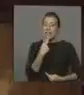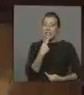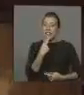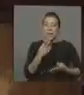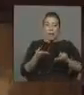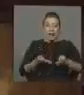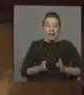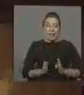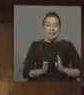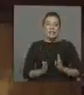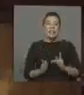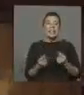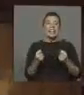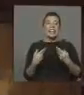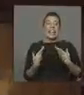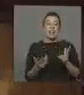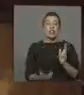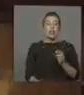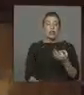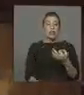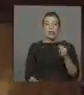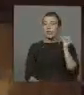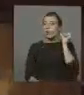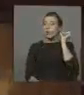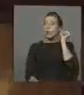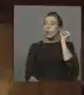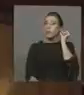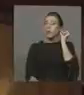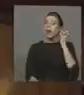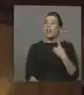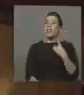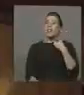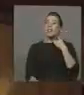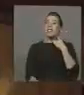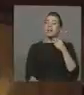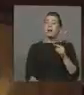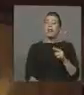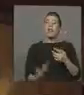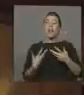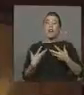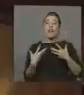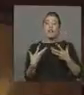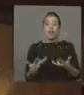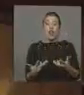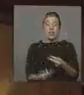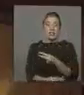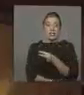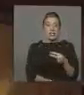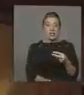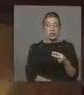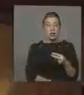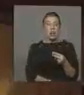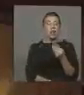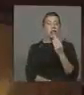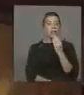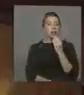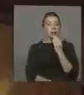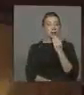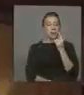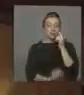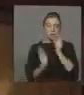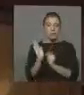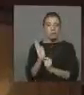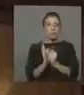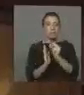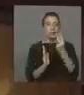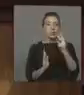extrauterina, el trato digno a las mujeres que han sido víctimas de violencia sexual y, por supuesto, el